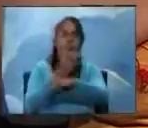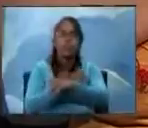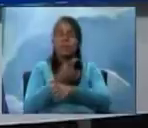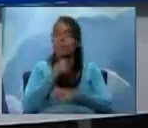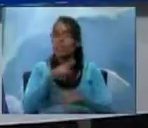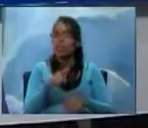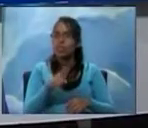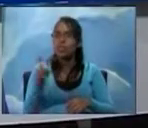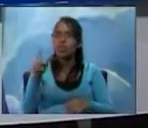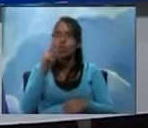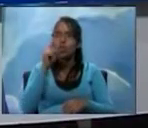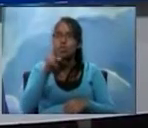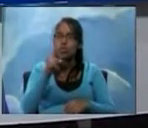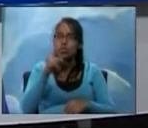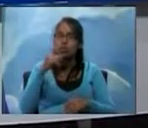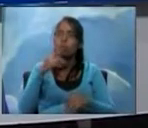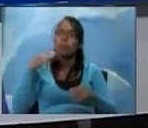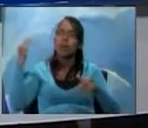Yo estaba perdido.